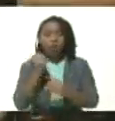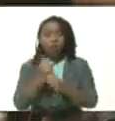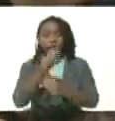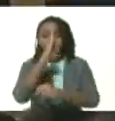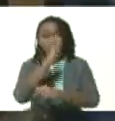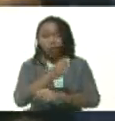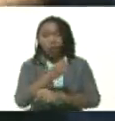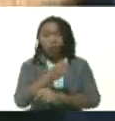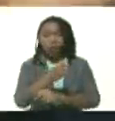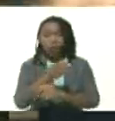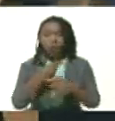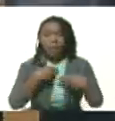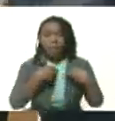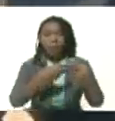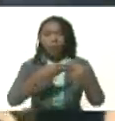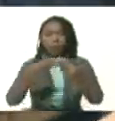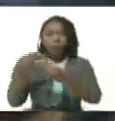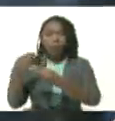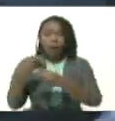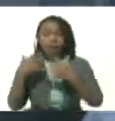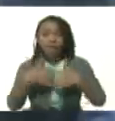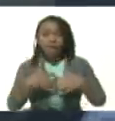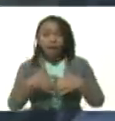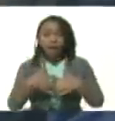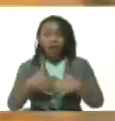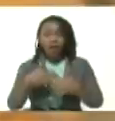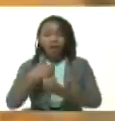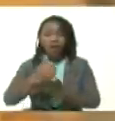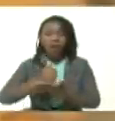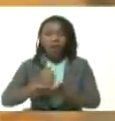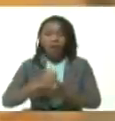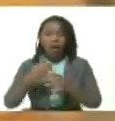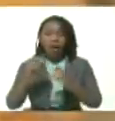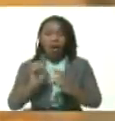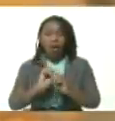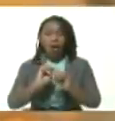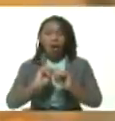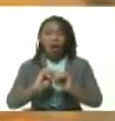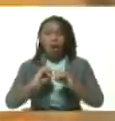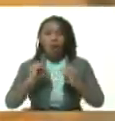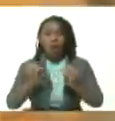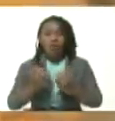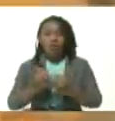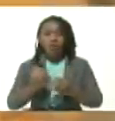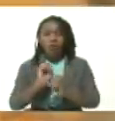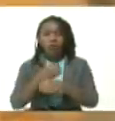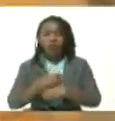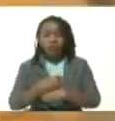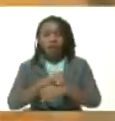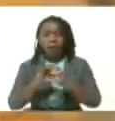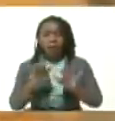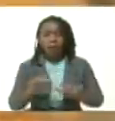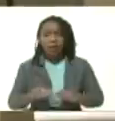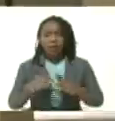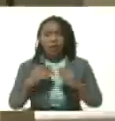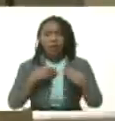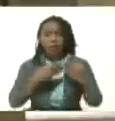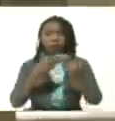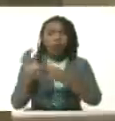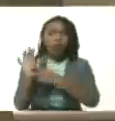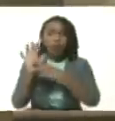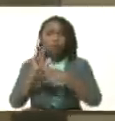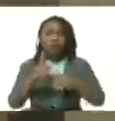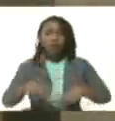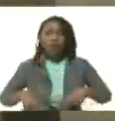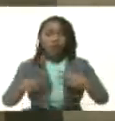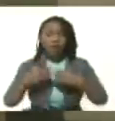directos distribuidos en nuestra planta farmacéutica, nuestras oficinas administrativas, nuestro centro de distribución y todos los representantes de ventas que hacen vida a lo